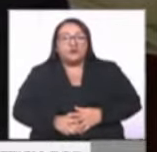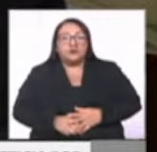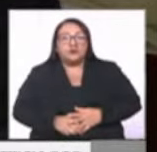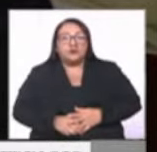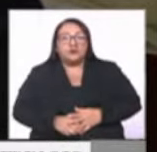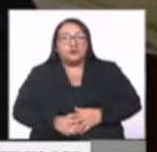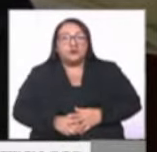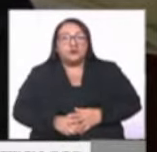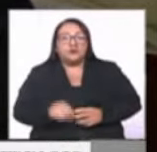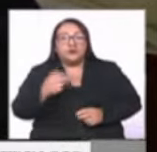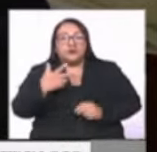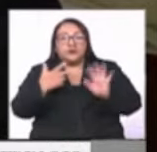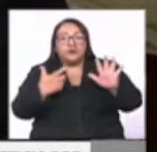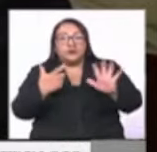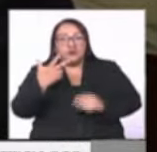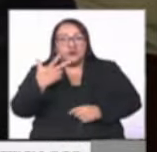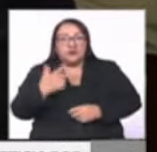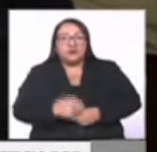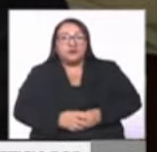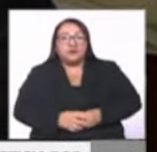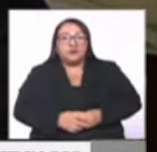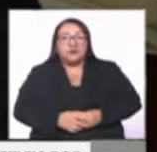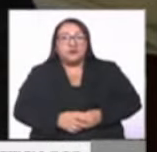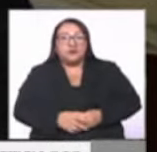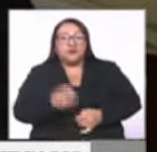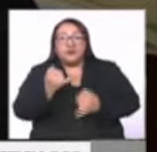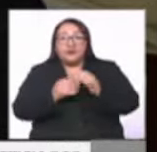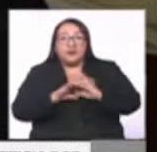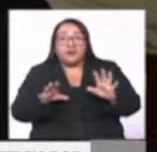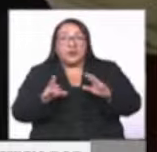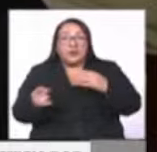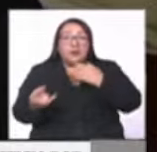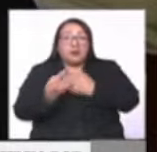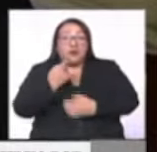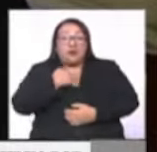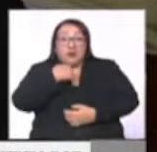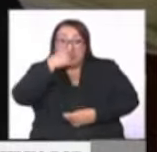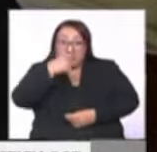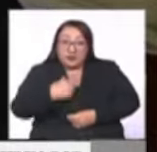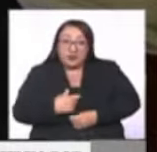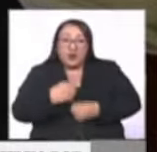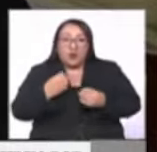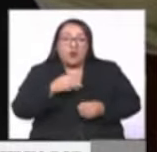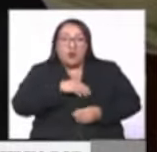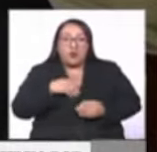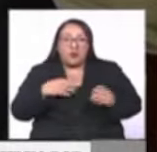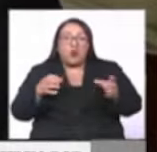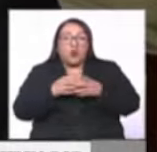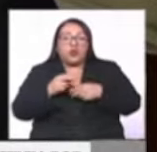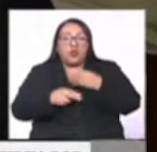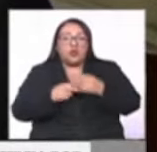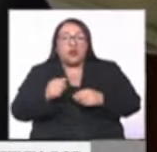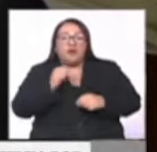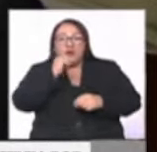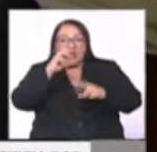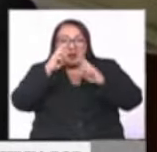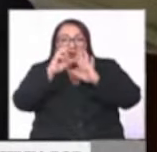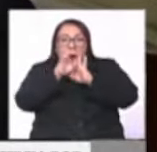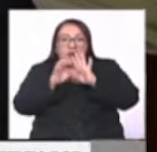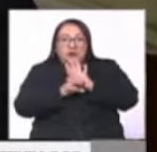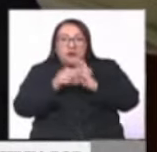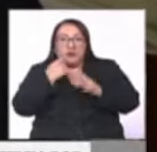constitucional 373 que concluye en acusar a mi persona como miembro de la junta Por infracción